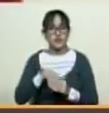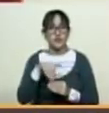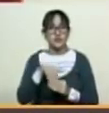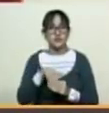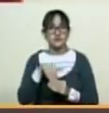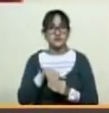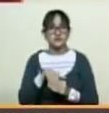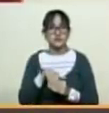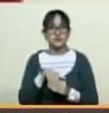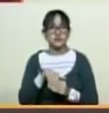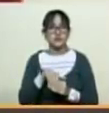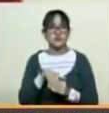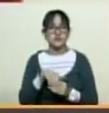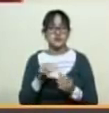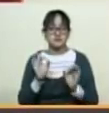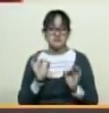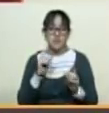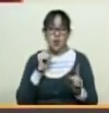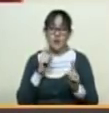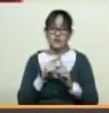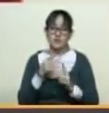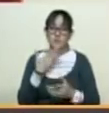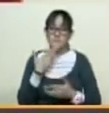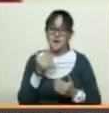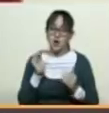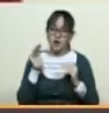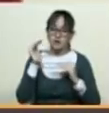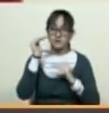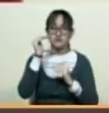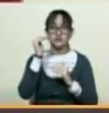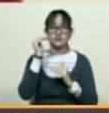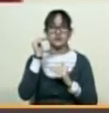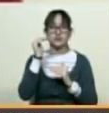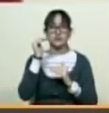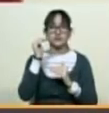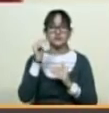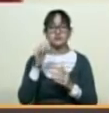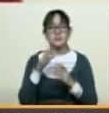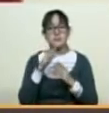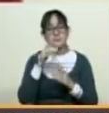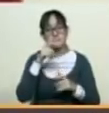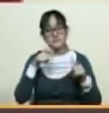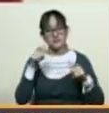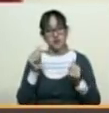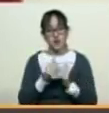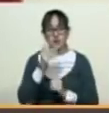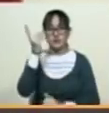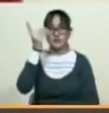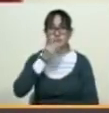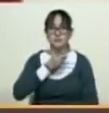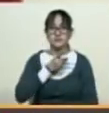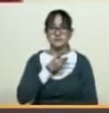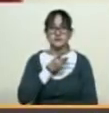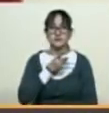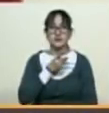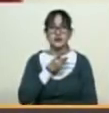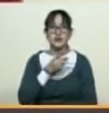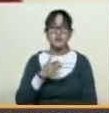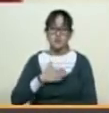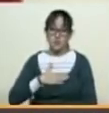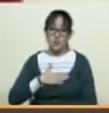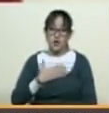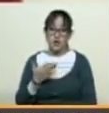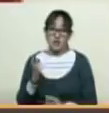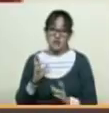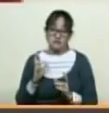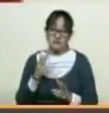votación con el mismo objetivo, la mejor atención para las personas con alguna discapacidad puedan ejercer